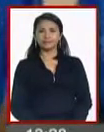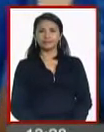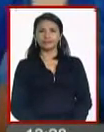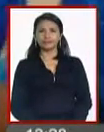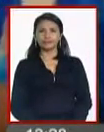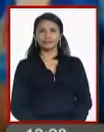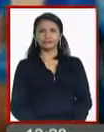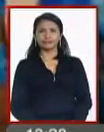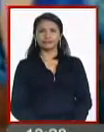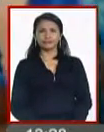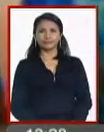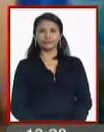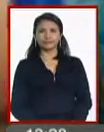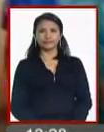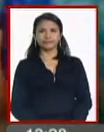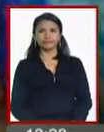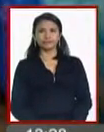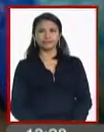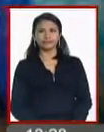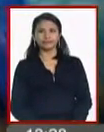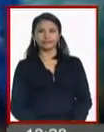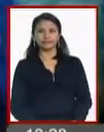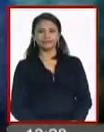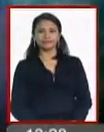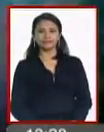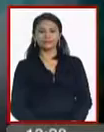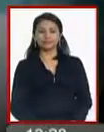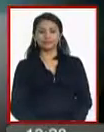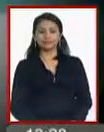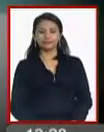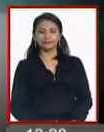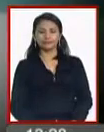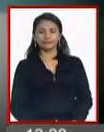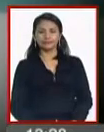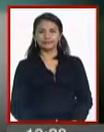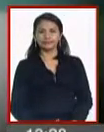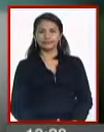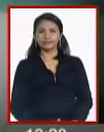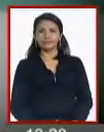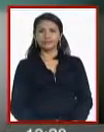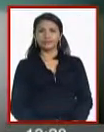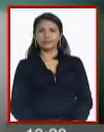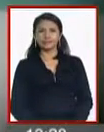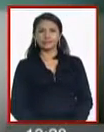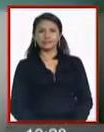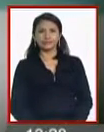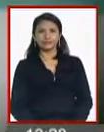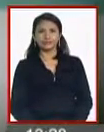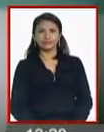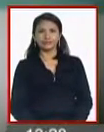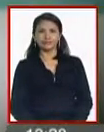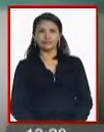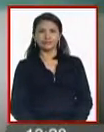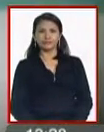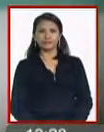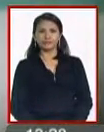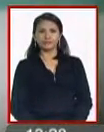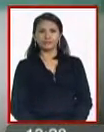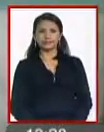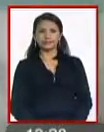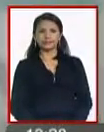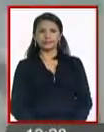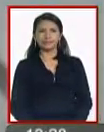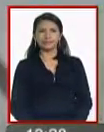mis venas. Puedo leer, puedo escribir, puedo hacer lo que tú nunca